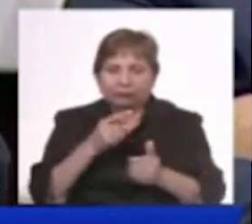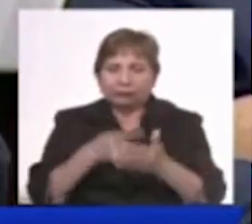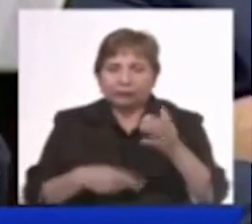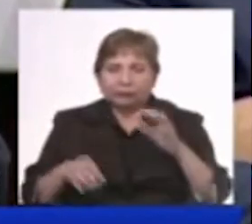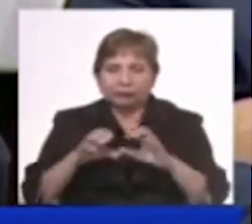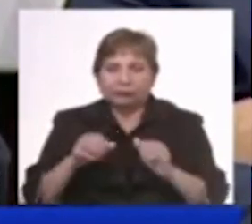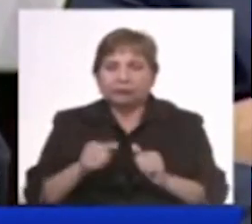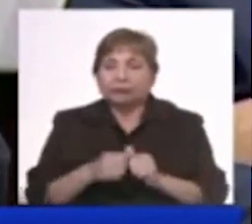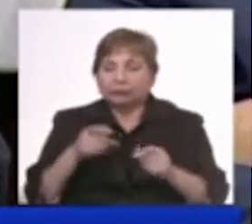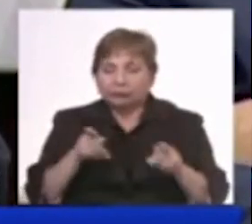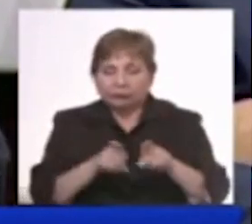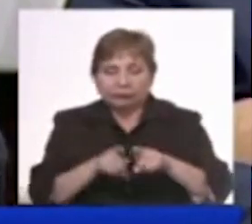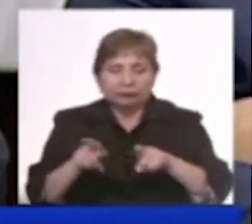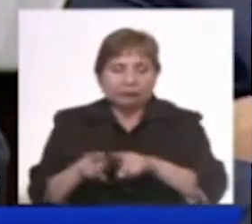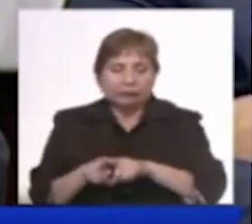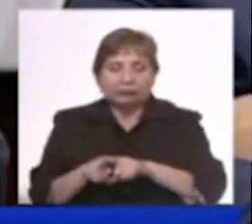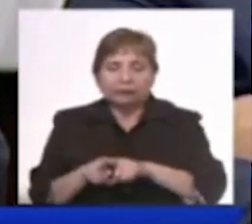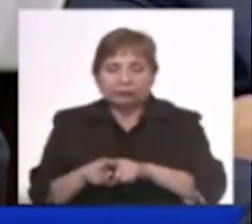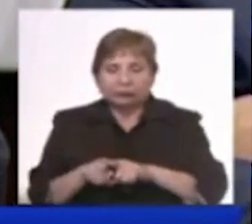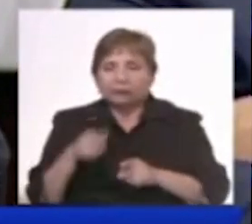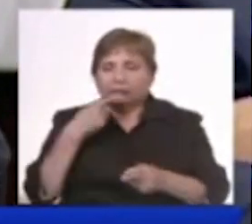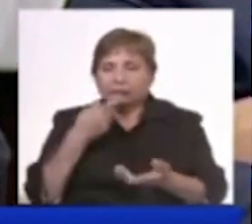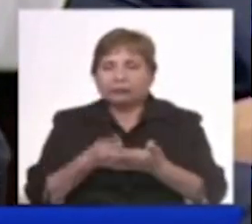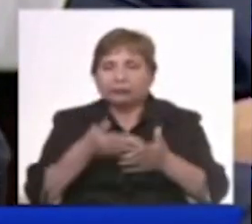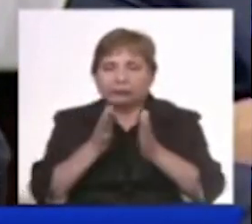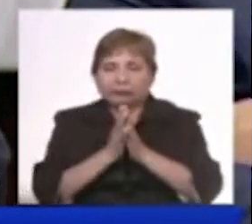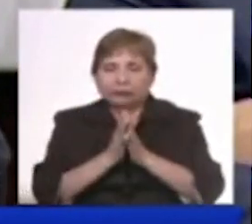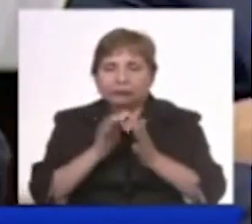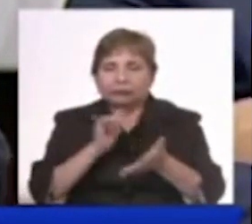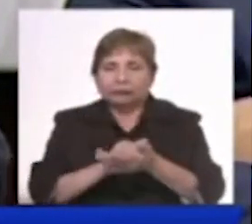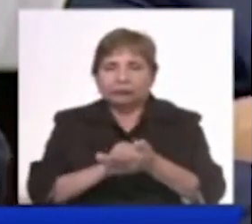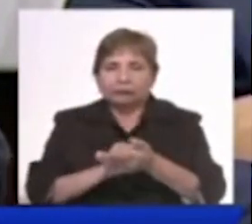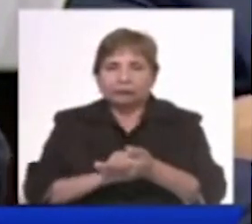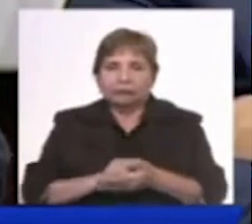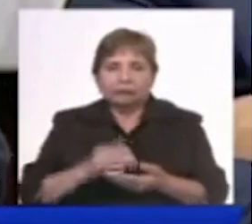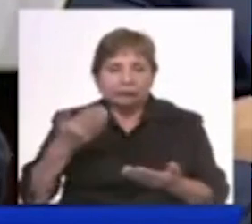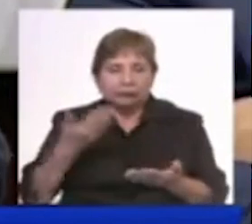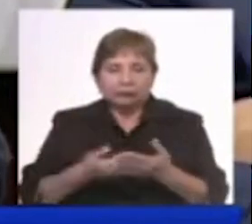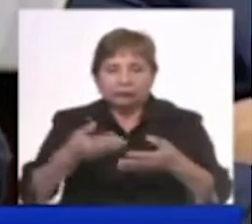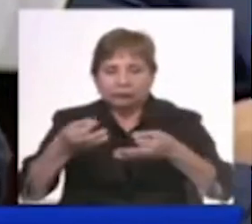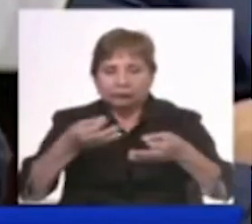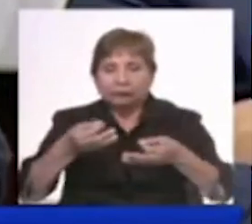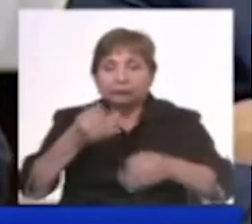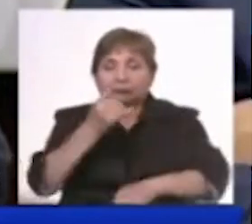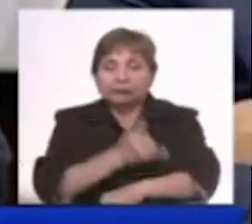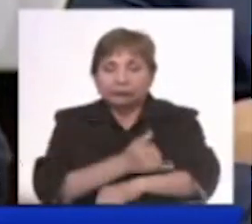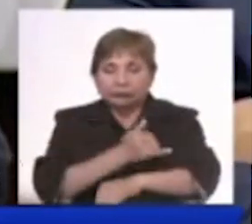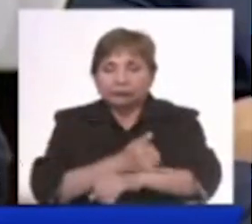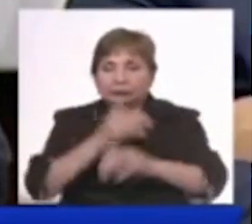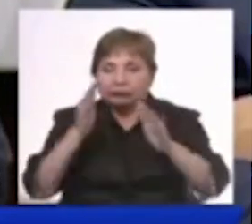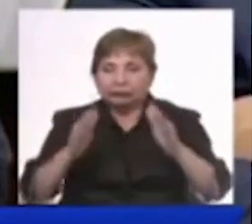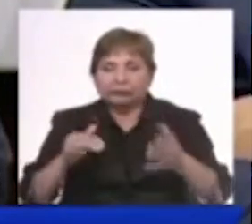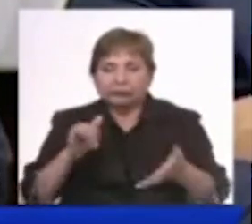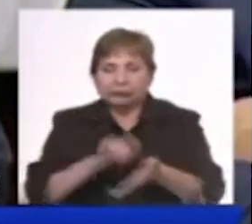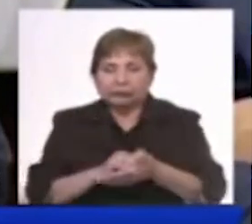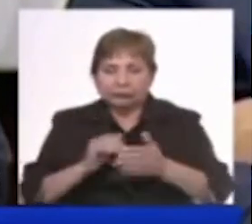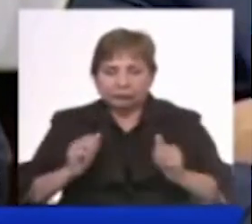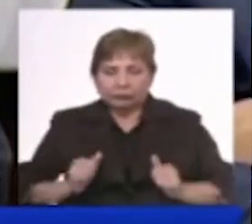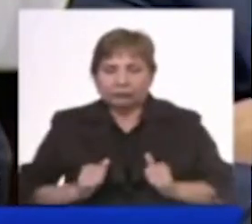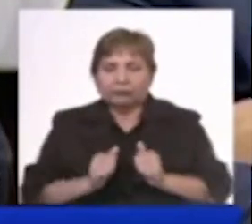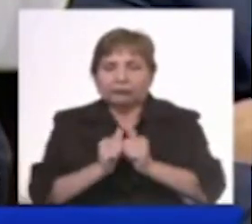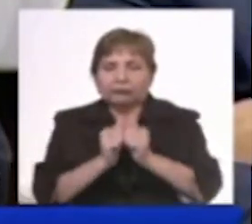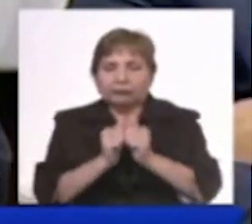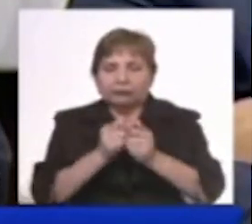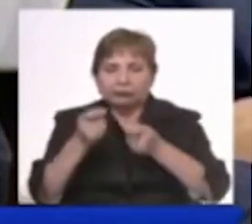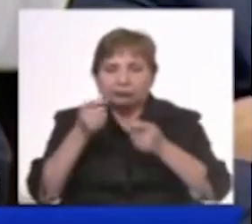hacer. También hemos solicitado al órgano de control institucional que nos acompañe con